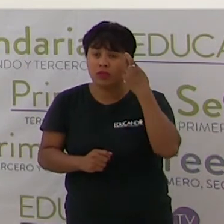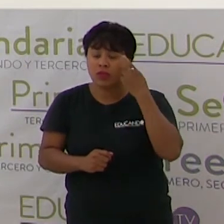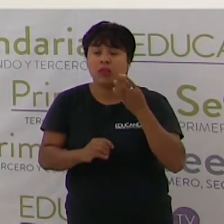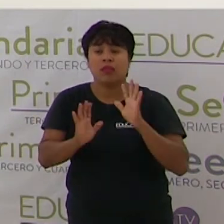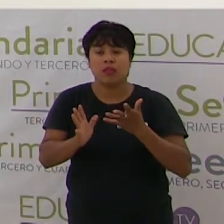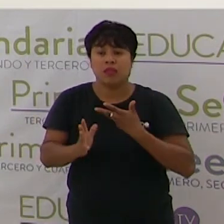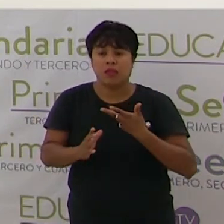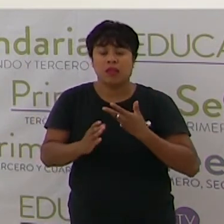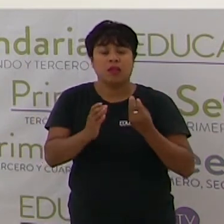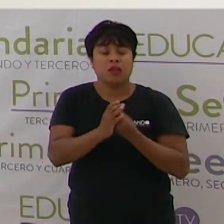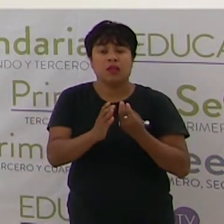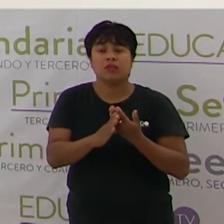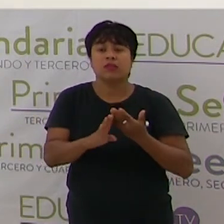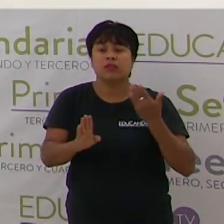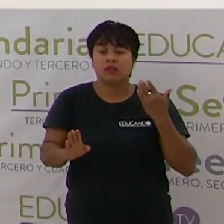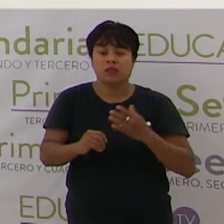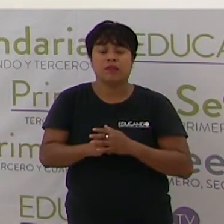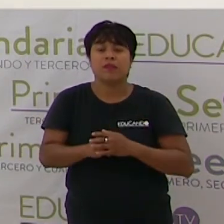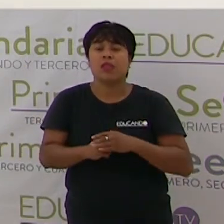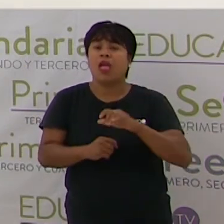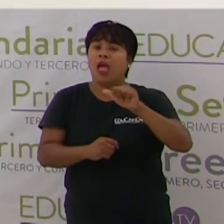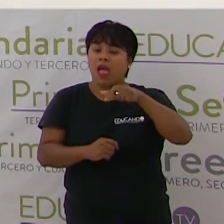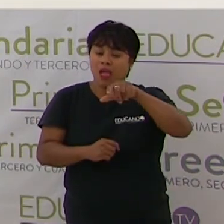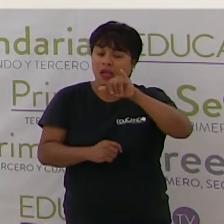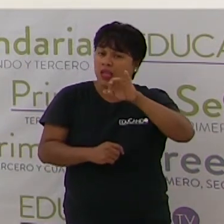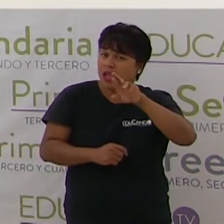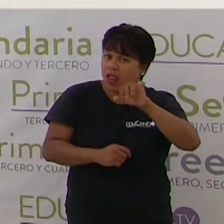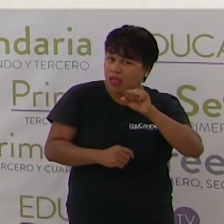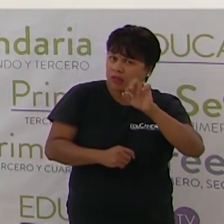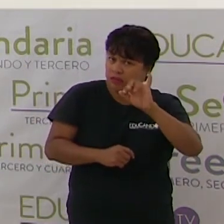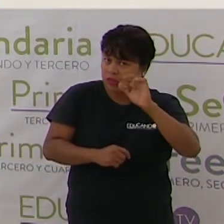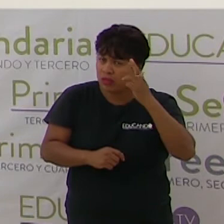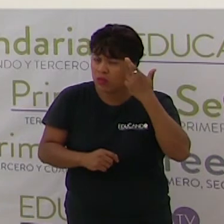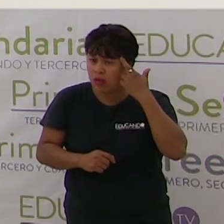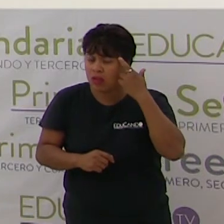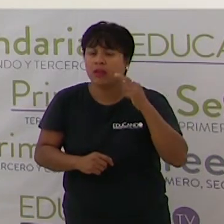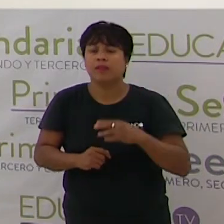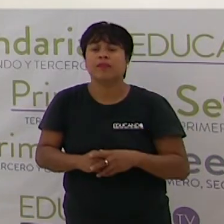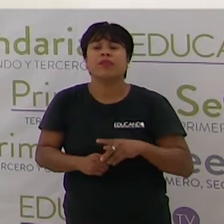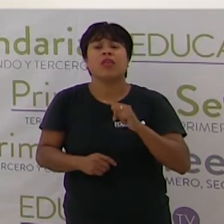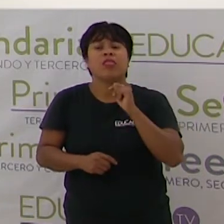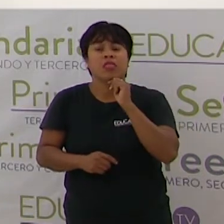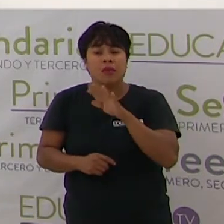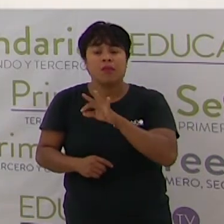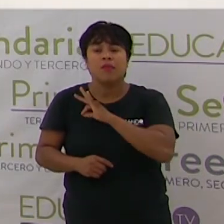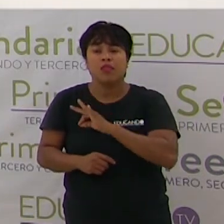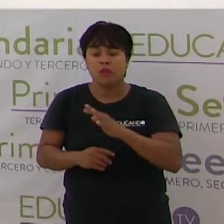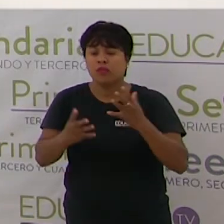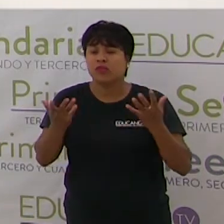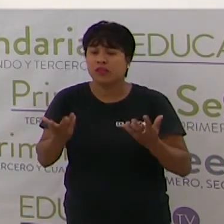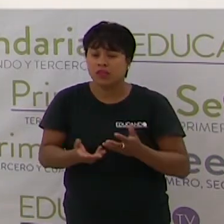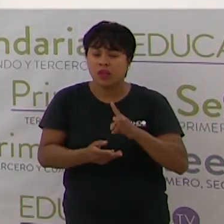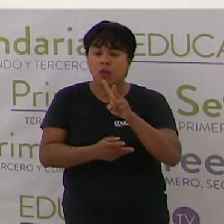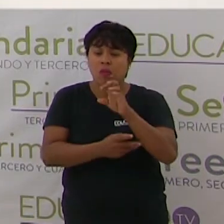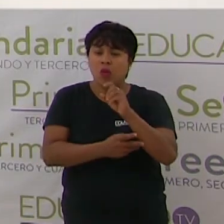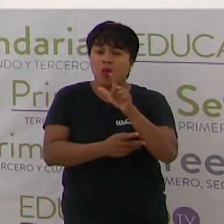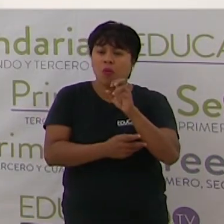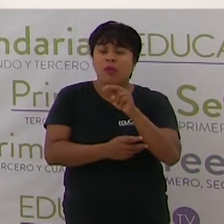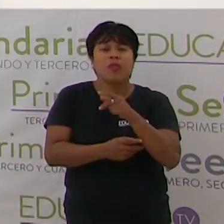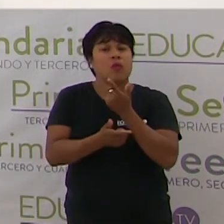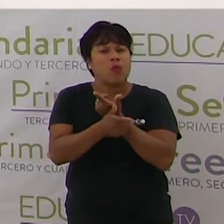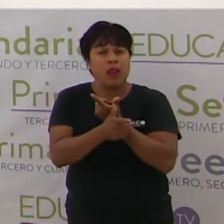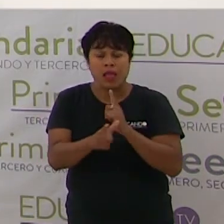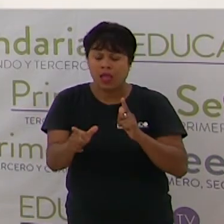anteriores, estuvimos viendo ahí un principio de Arquímedes. ¿Sí lo recuerdan? Es decir, también podemos calcular el volumen de cualquier